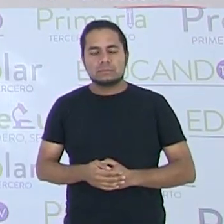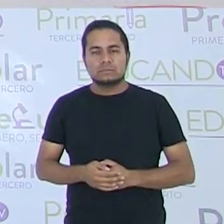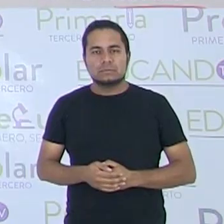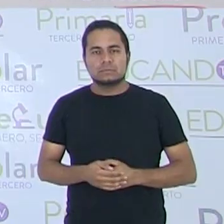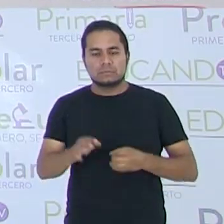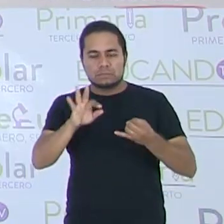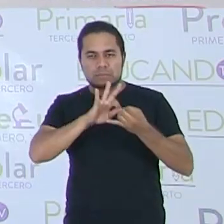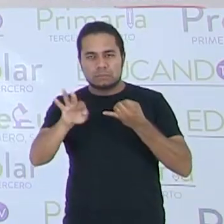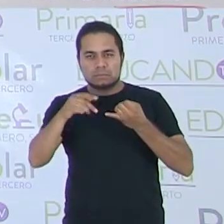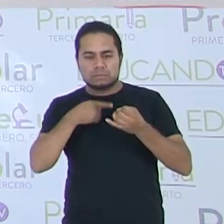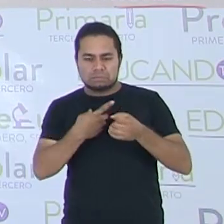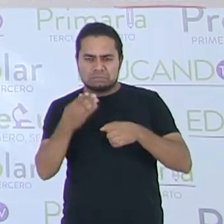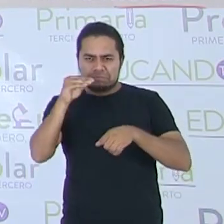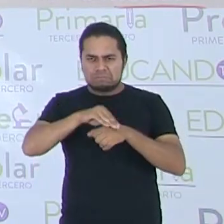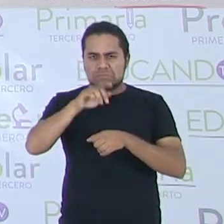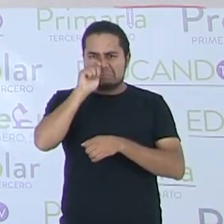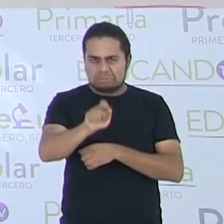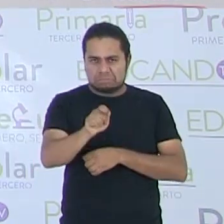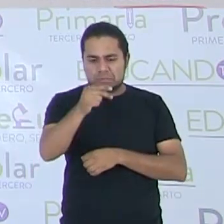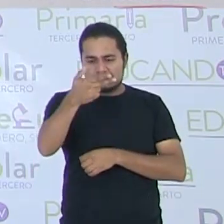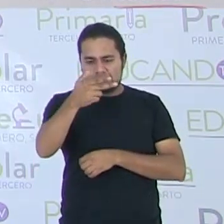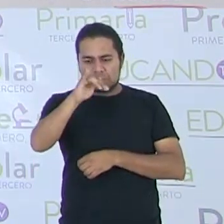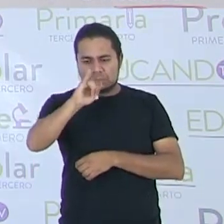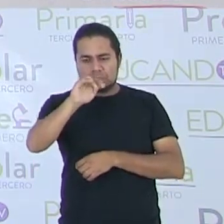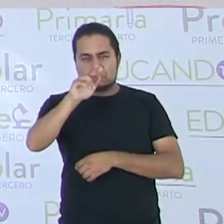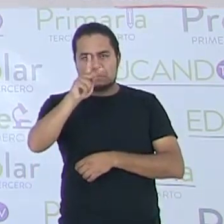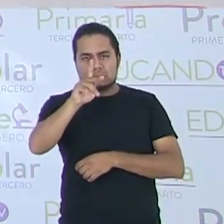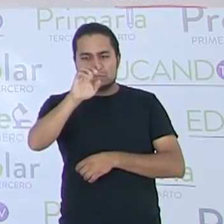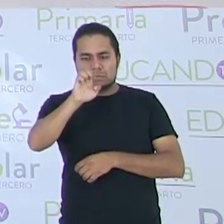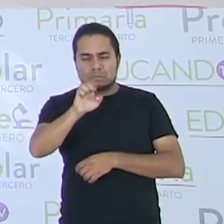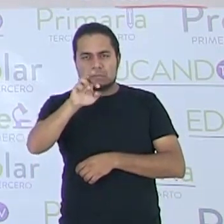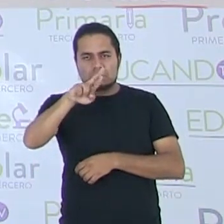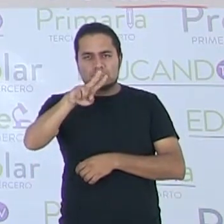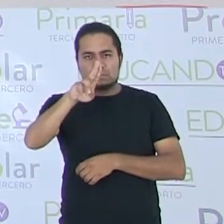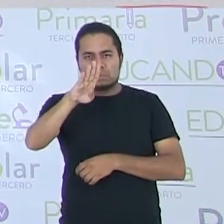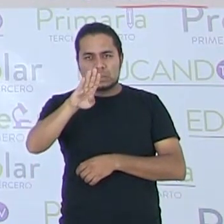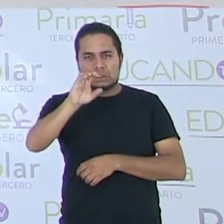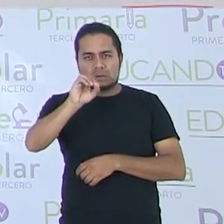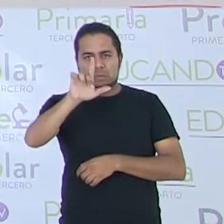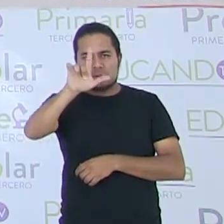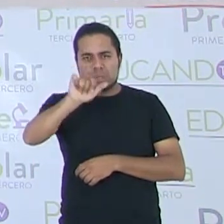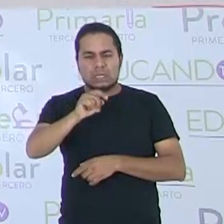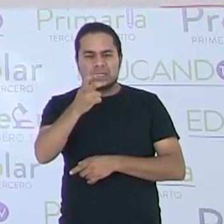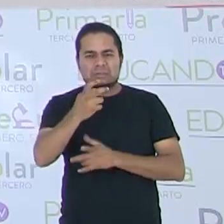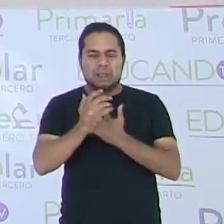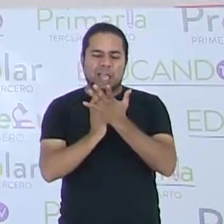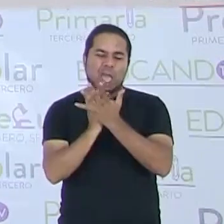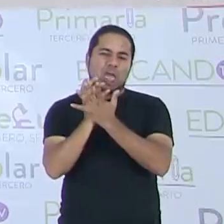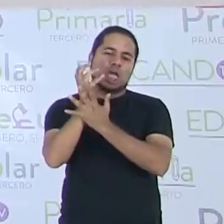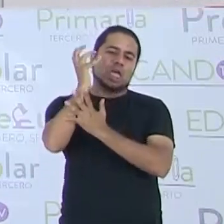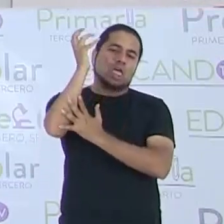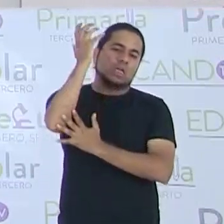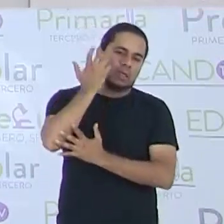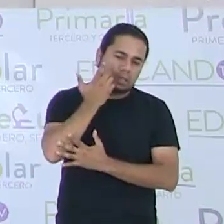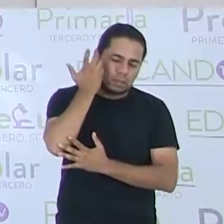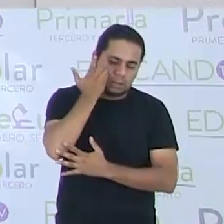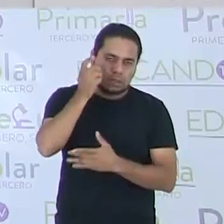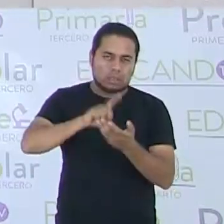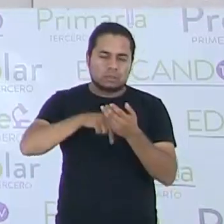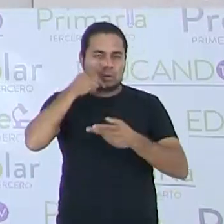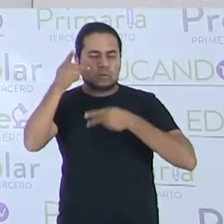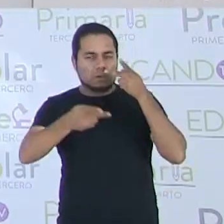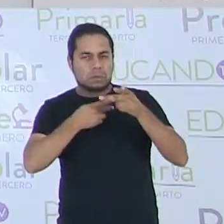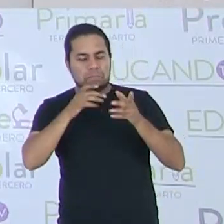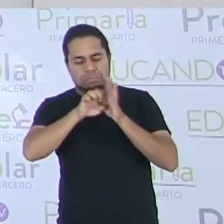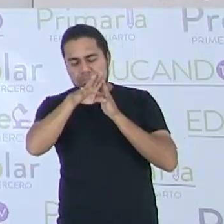la hipérbole. ¿Qué es la hipérbole? Es la exageración que hay en los poemas. Por ejemplo, si yo